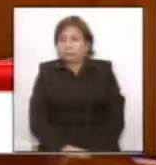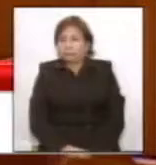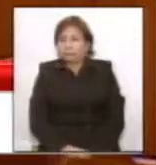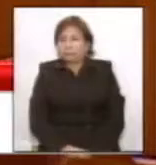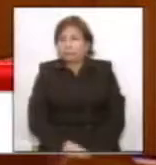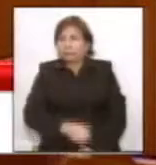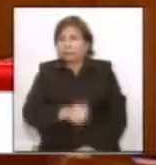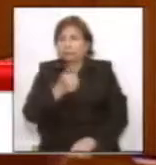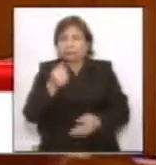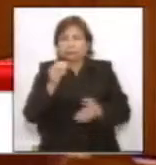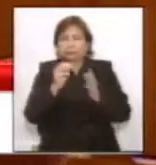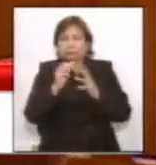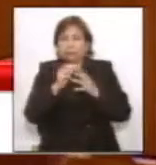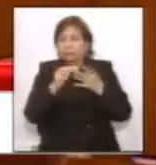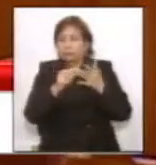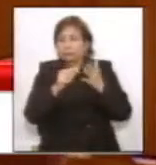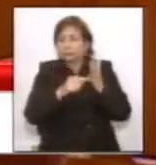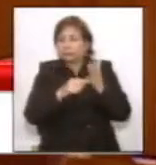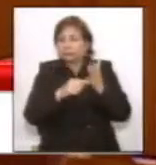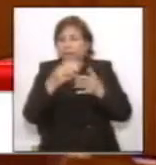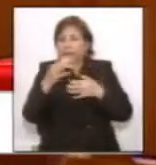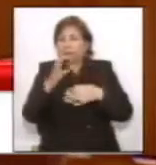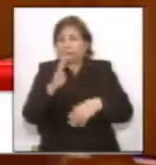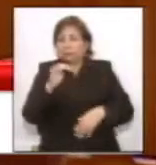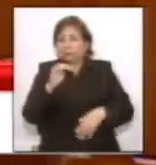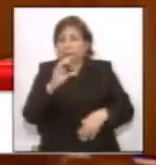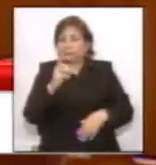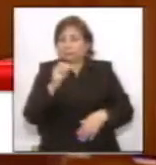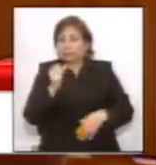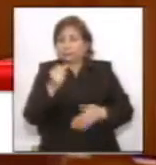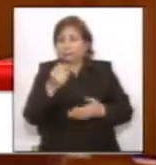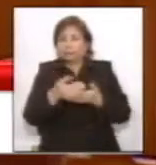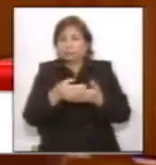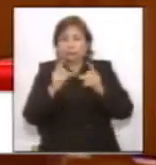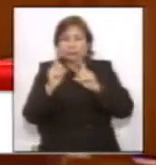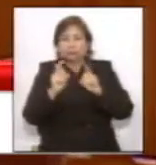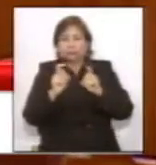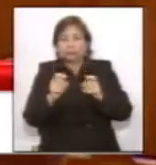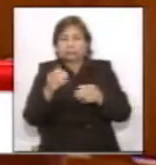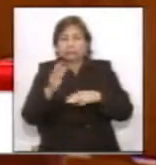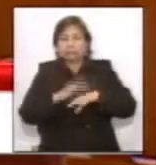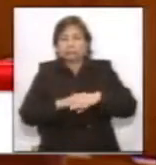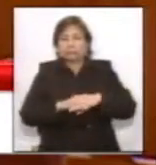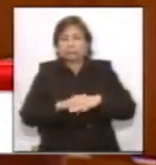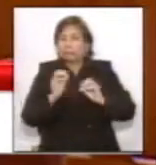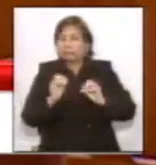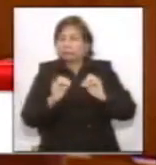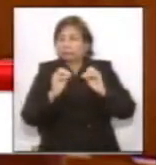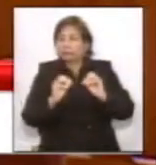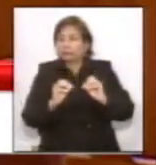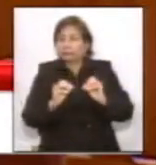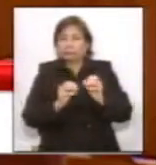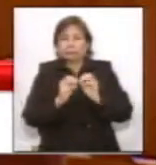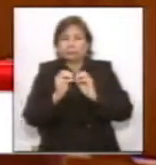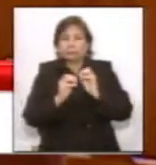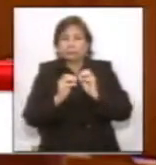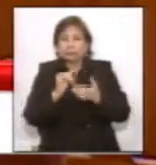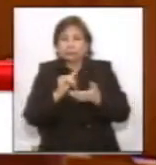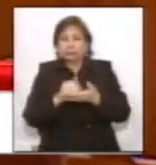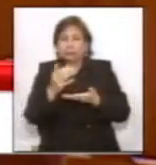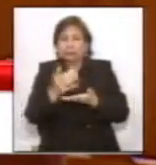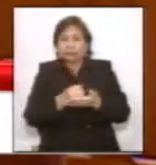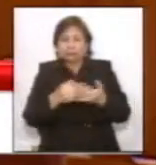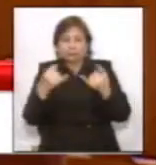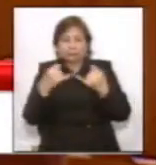En otro de los puntos, destacado por una de las bancadas, se me ha consultado acerca del fortalecimiento de la conectividad y el acceso